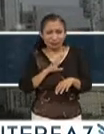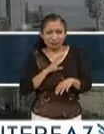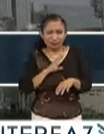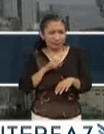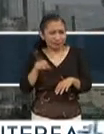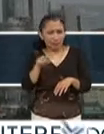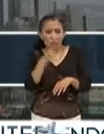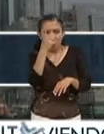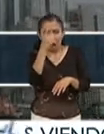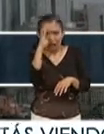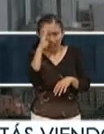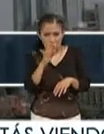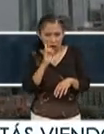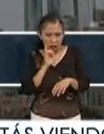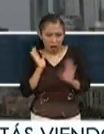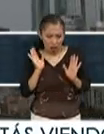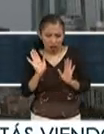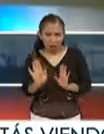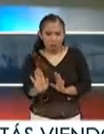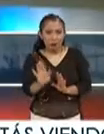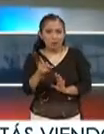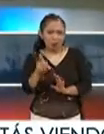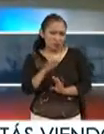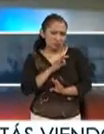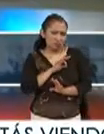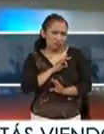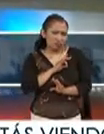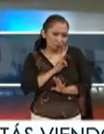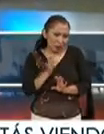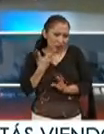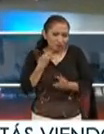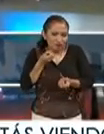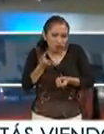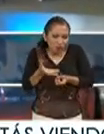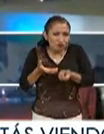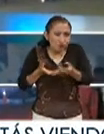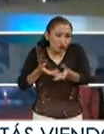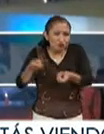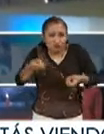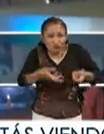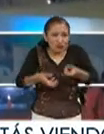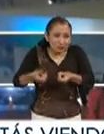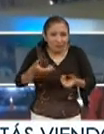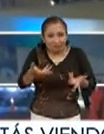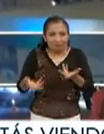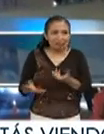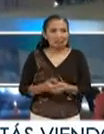Era solo una señora, pero podía compartir con ella y